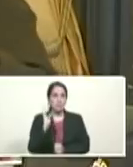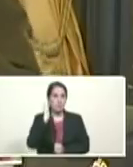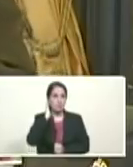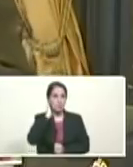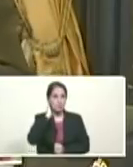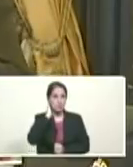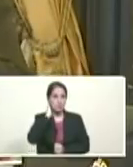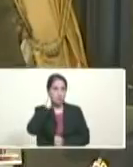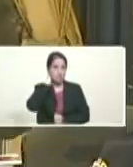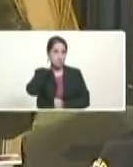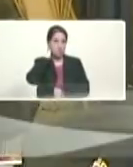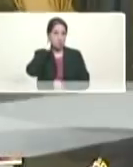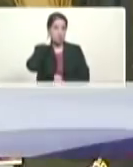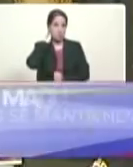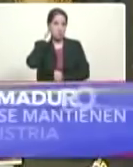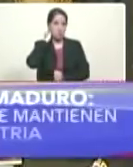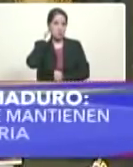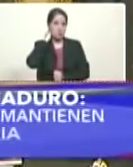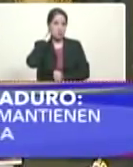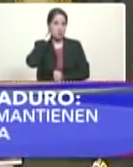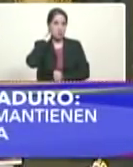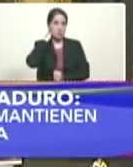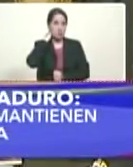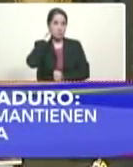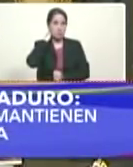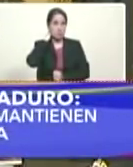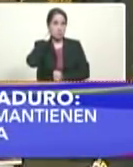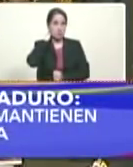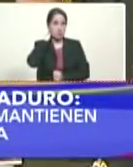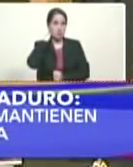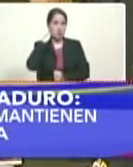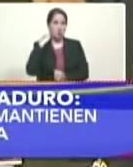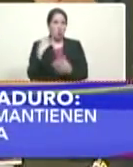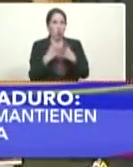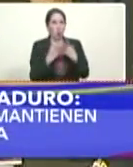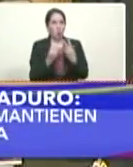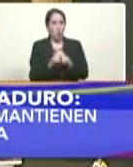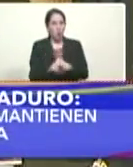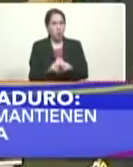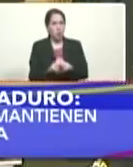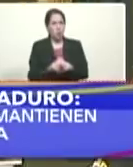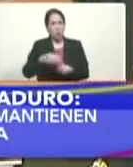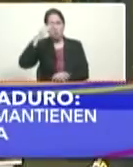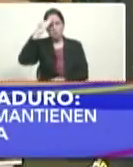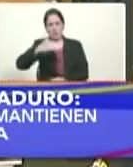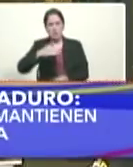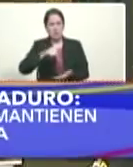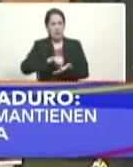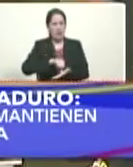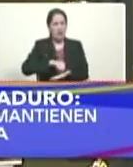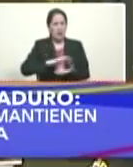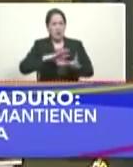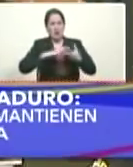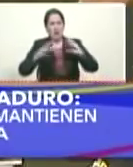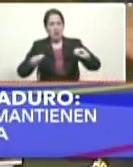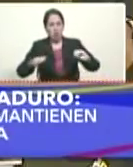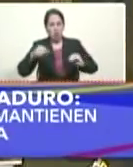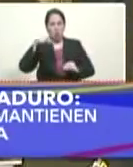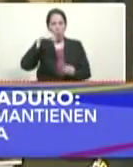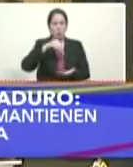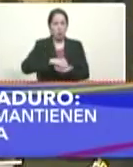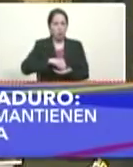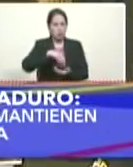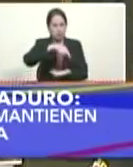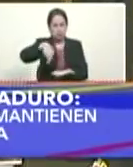articular el consejo comunal el club a la unidad militar que quede en la zona punto círculo punto círculo punto